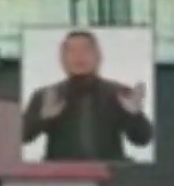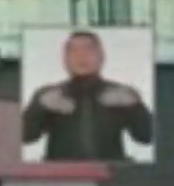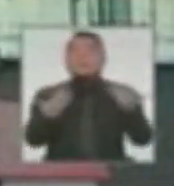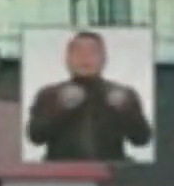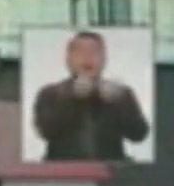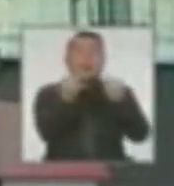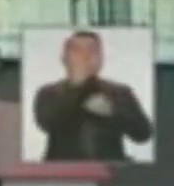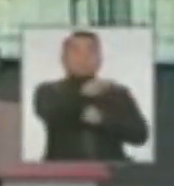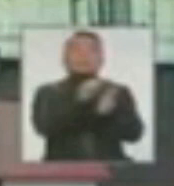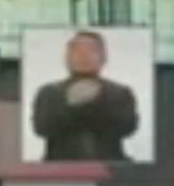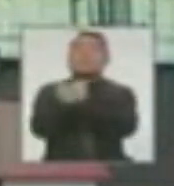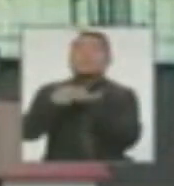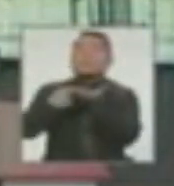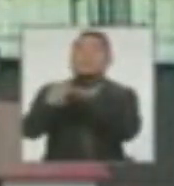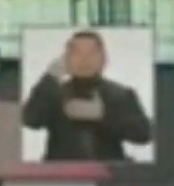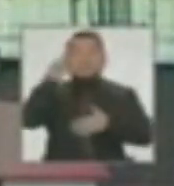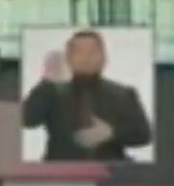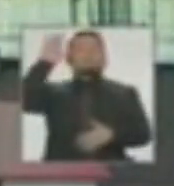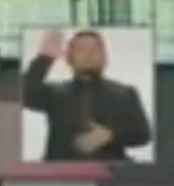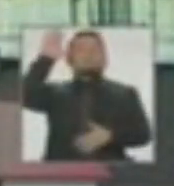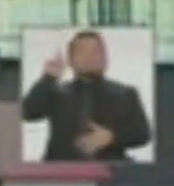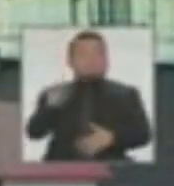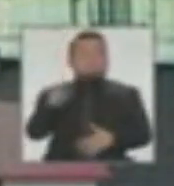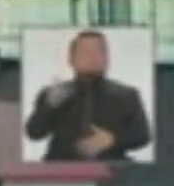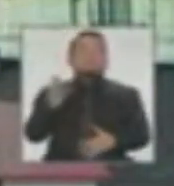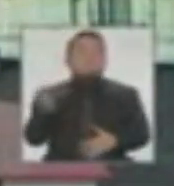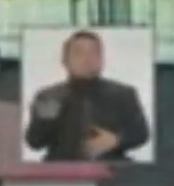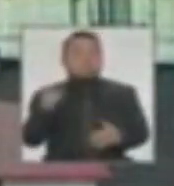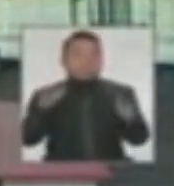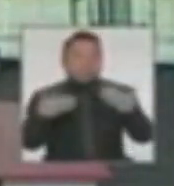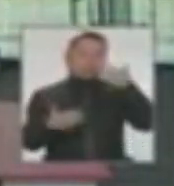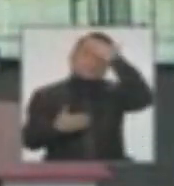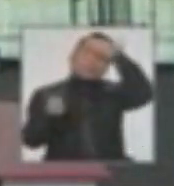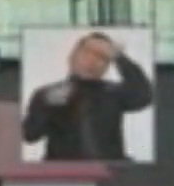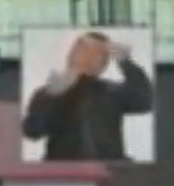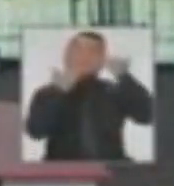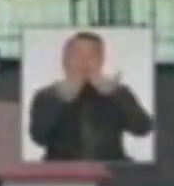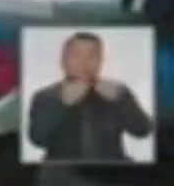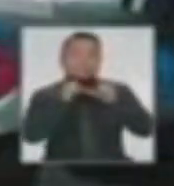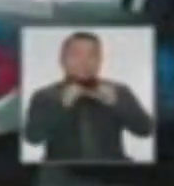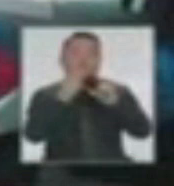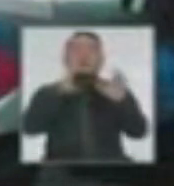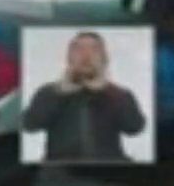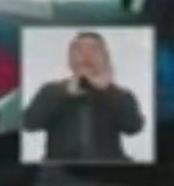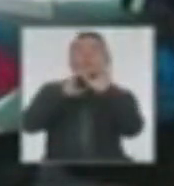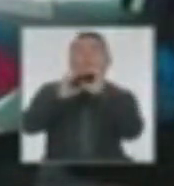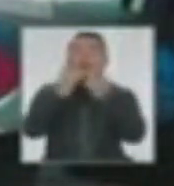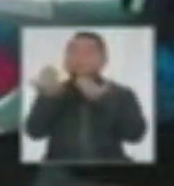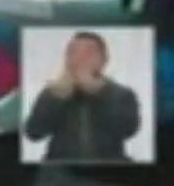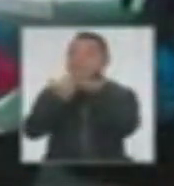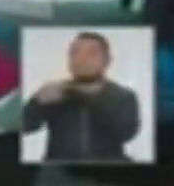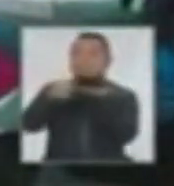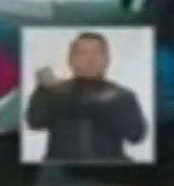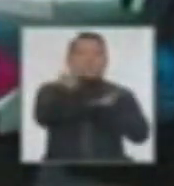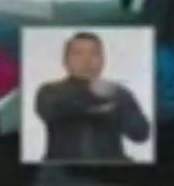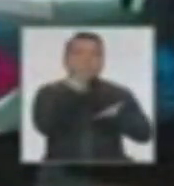No, la verdad que no, pero sí tenemos también gente de experiencia en nuestro partido, porque gente de la mismocracia. Somos jóvenes, no,